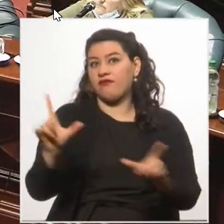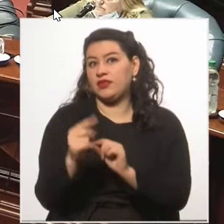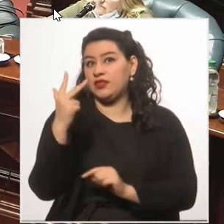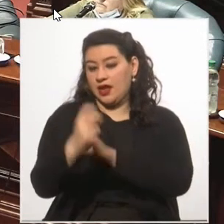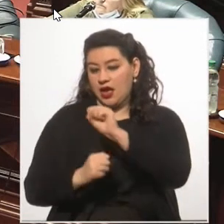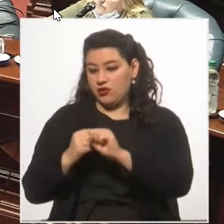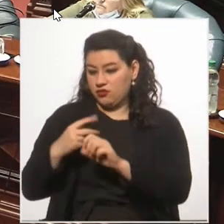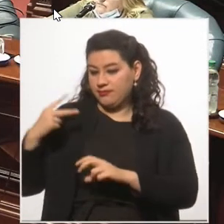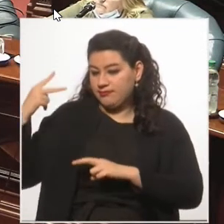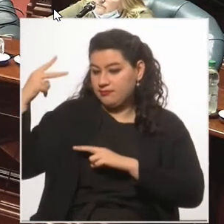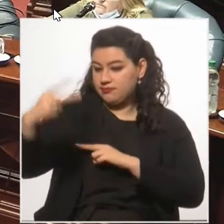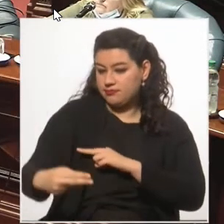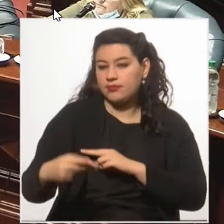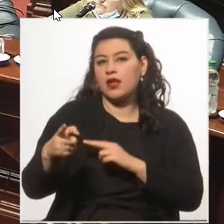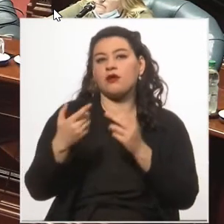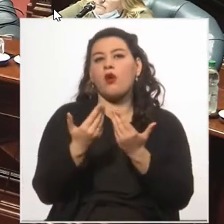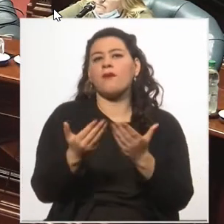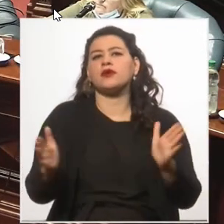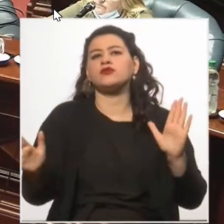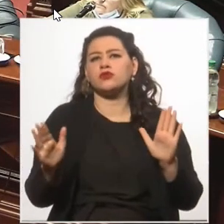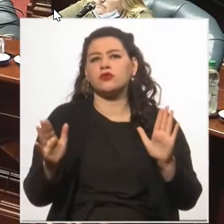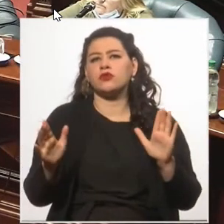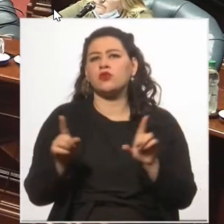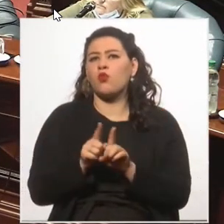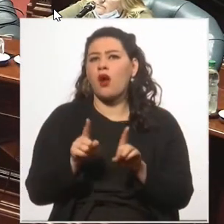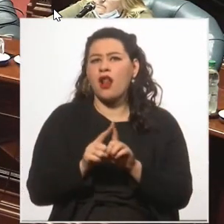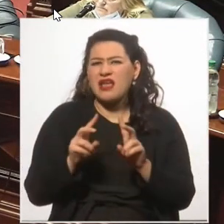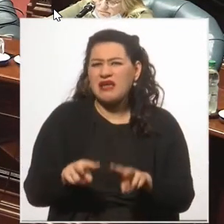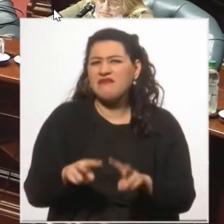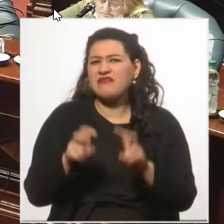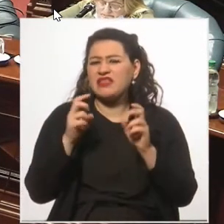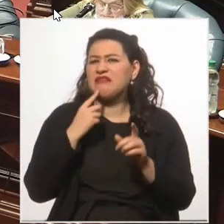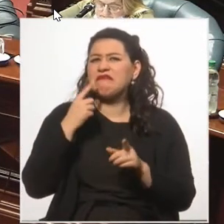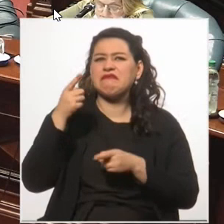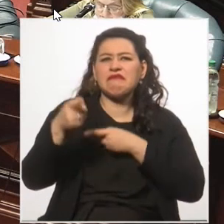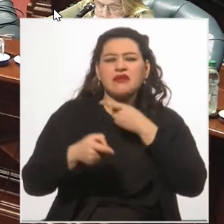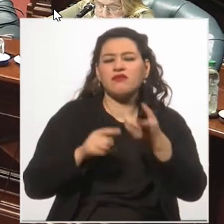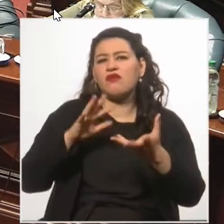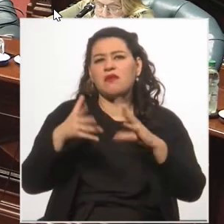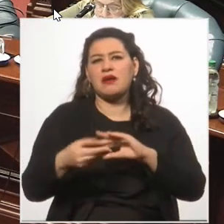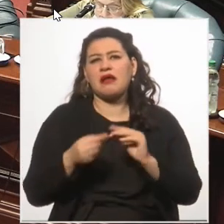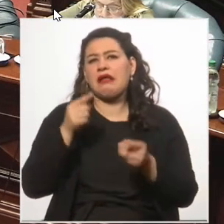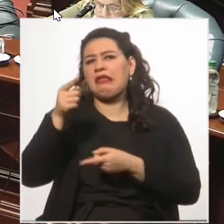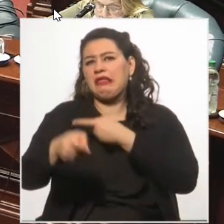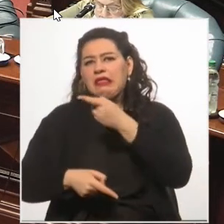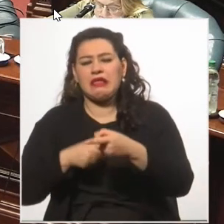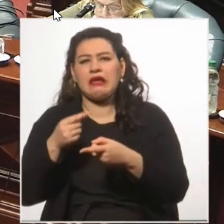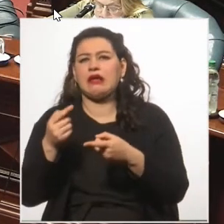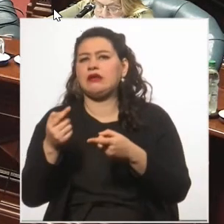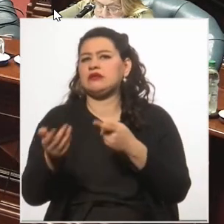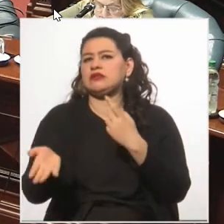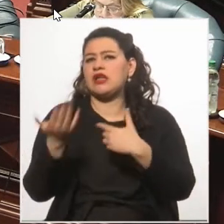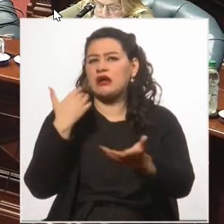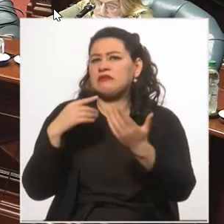de su fallecimiento, comenzó una torva embestida destinada fundamentalmente a vaciar de contenido